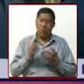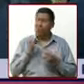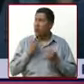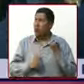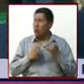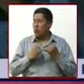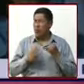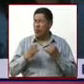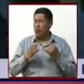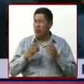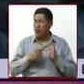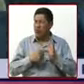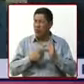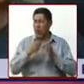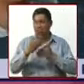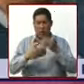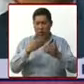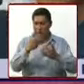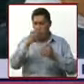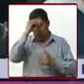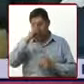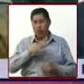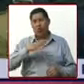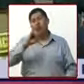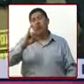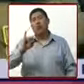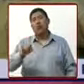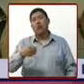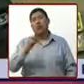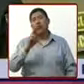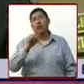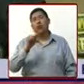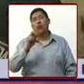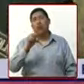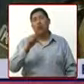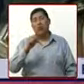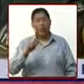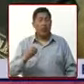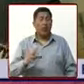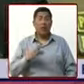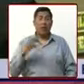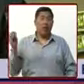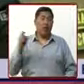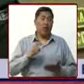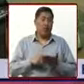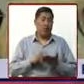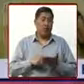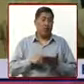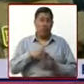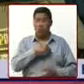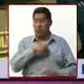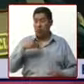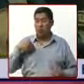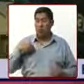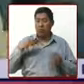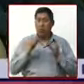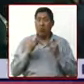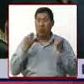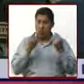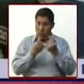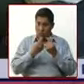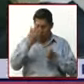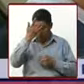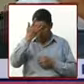último ayudante de órdenes también del señor Juan José Zúñiga. Estos miembros pertenecían a los grupos de